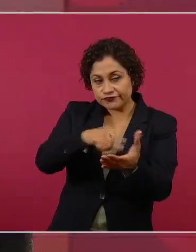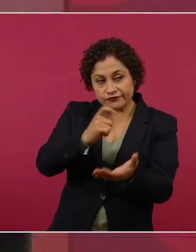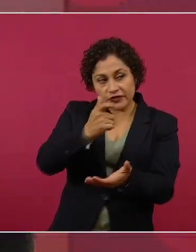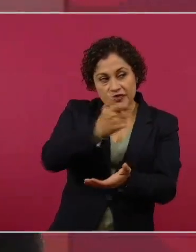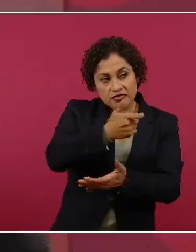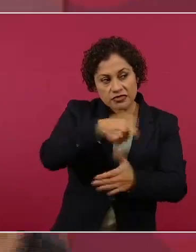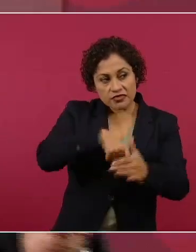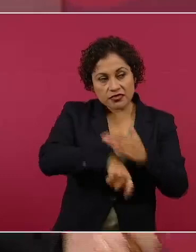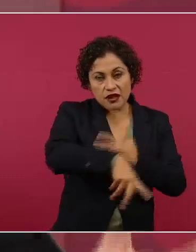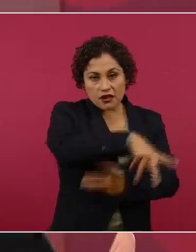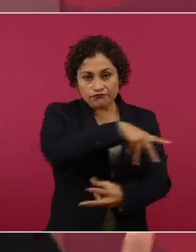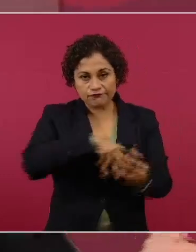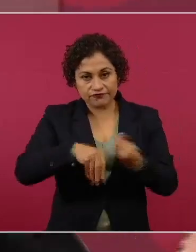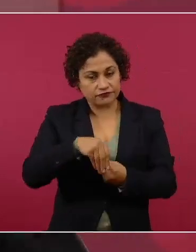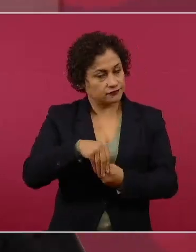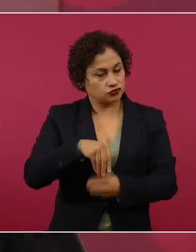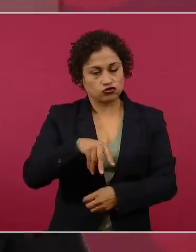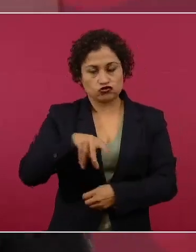porque